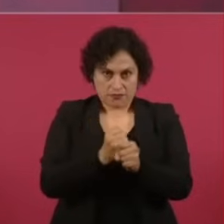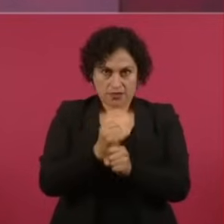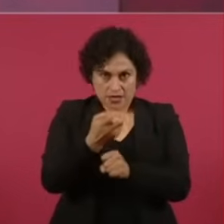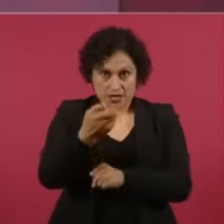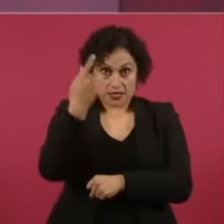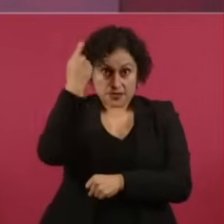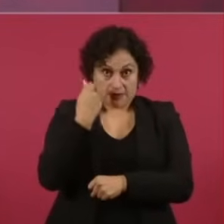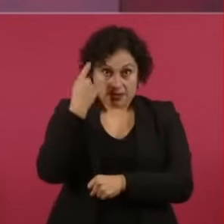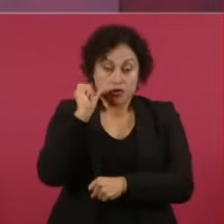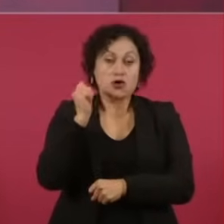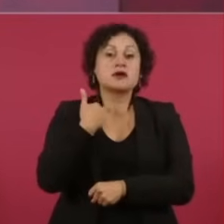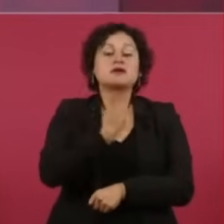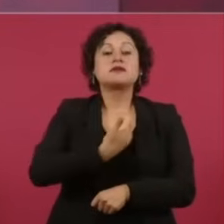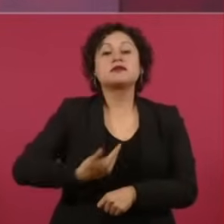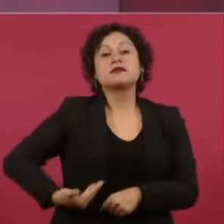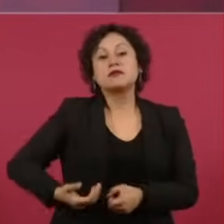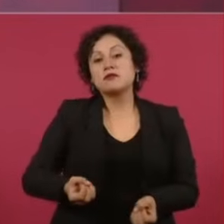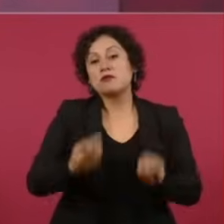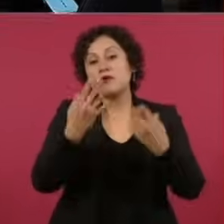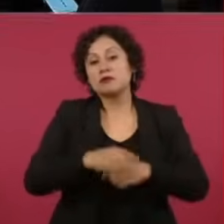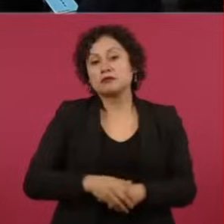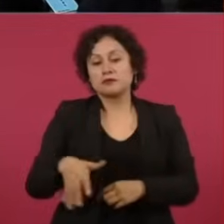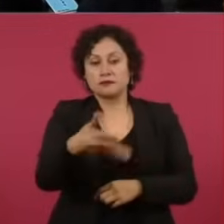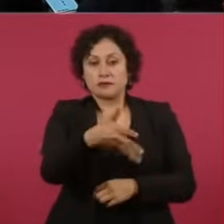Entonces llevaban cerca de 5